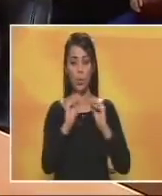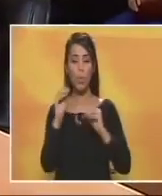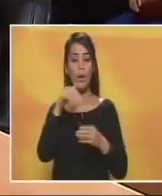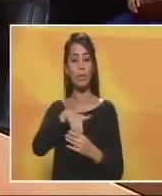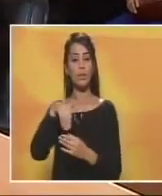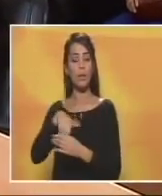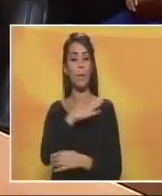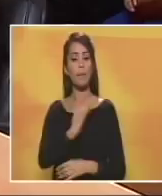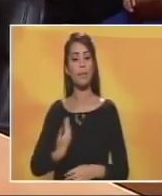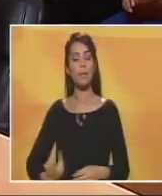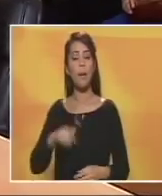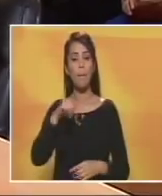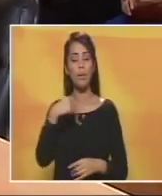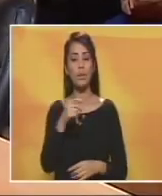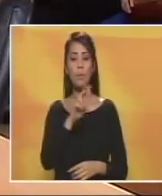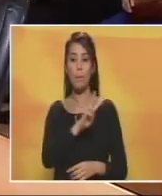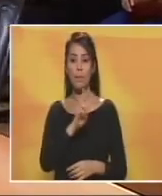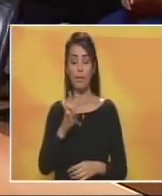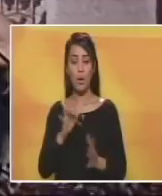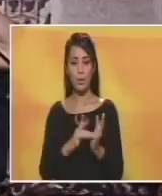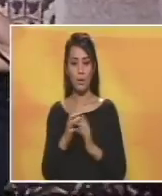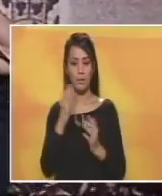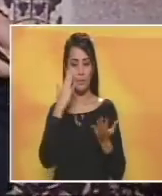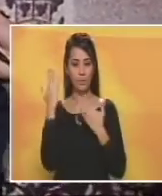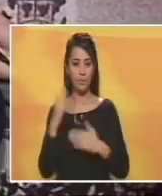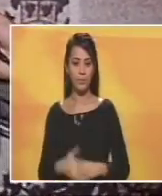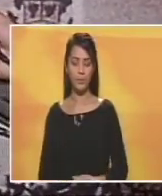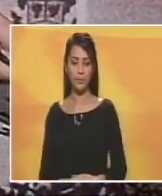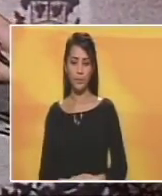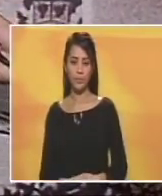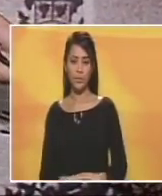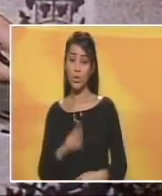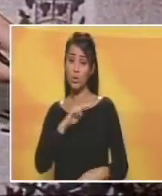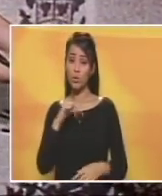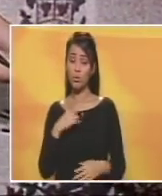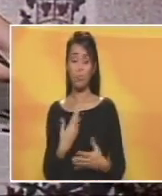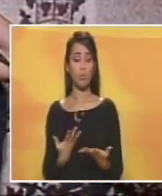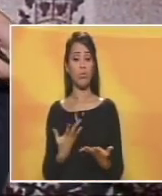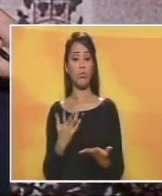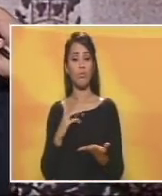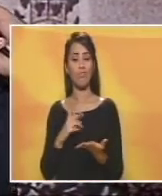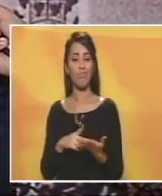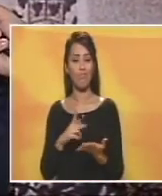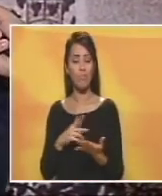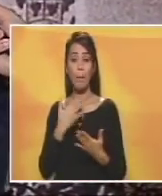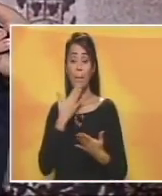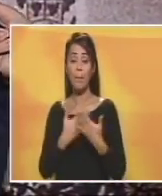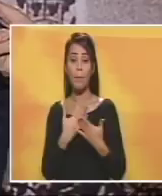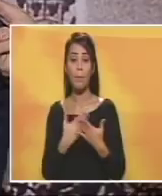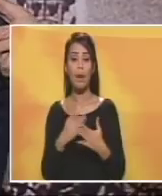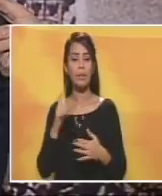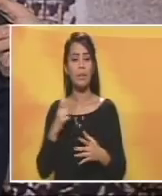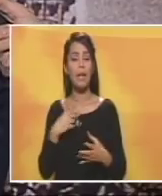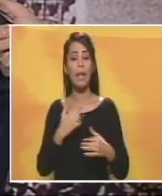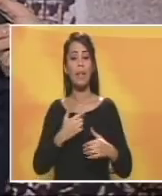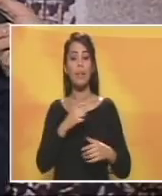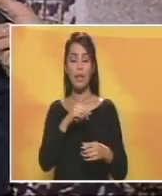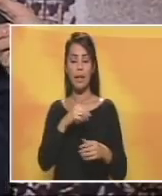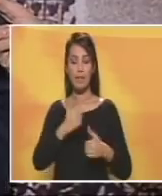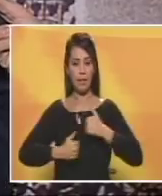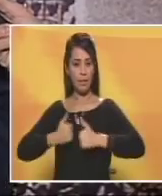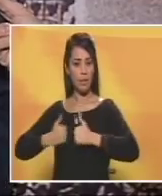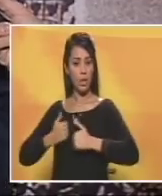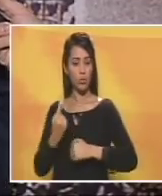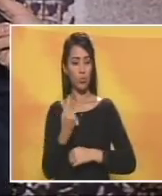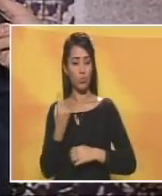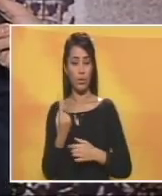elecciones presidenciales el próximo 22 de abril. Esto dijo. Nosotros hemos venido proponiendo la necesidad de que el candidato de la unidad sea escogido en las